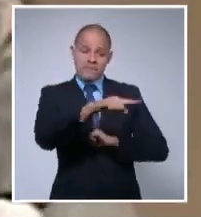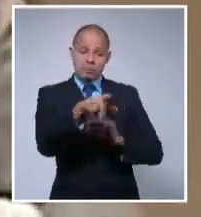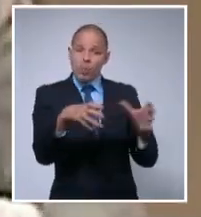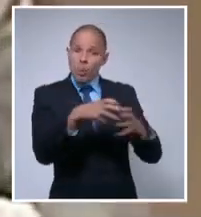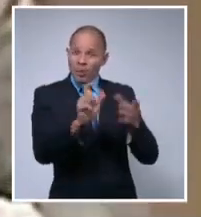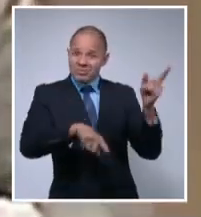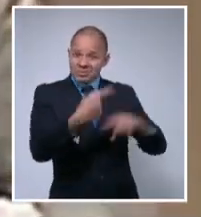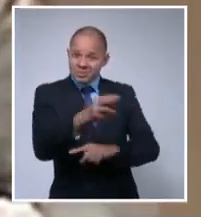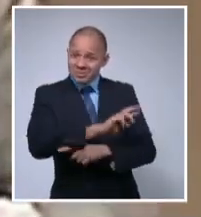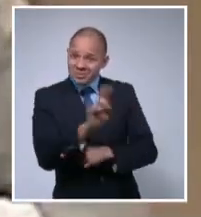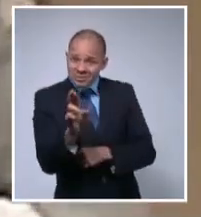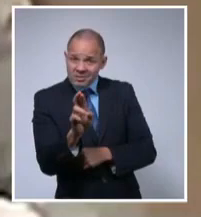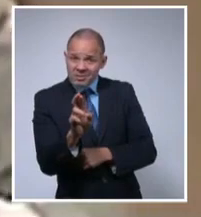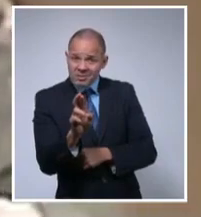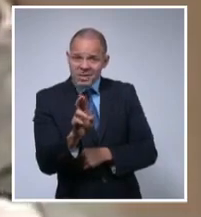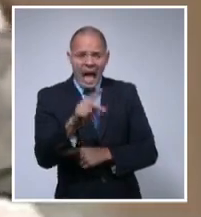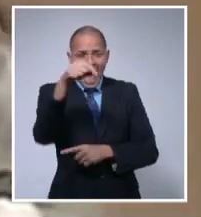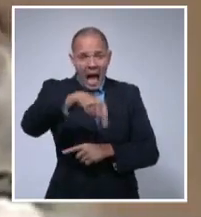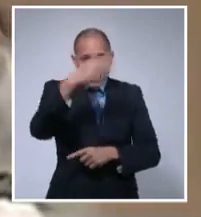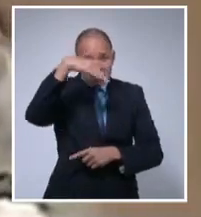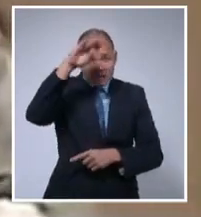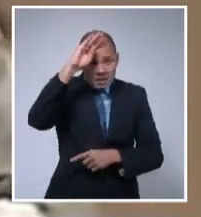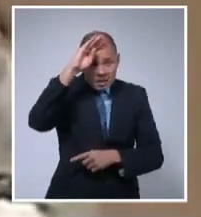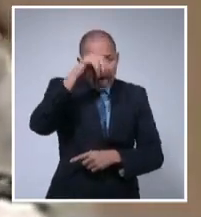aquí ninguna tribuna.